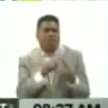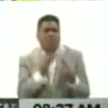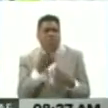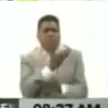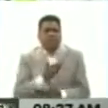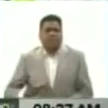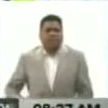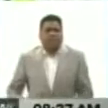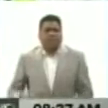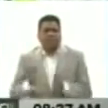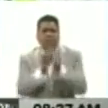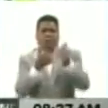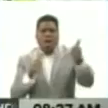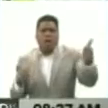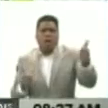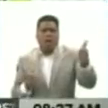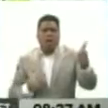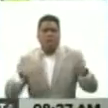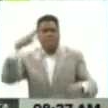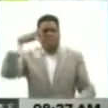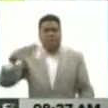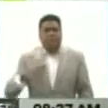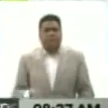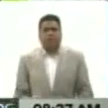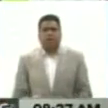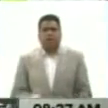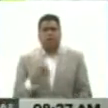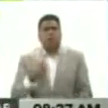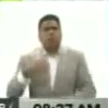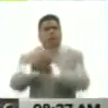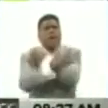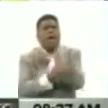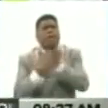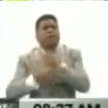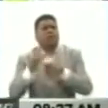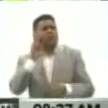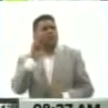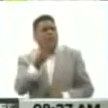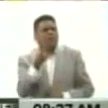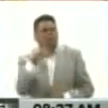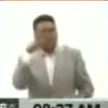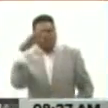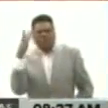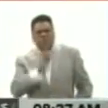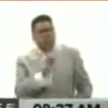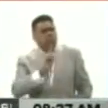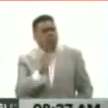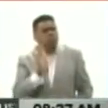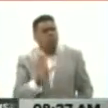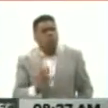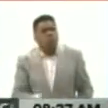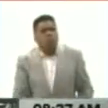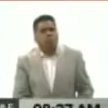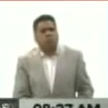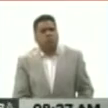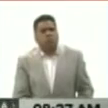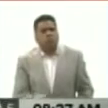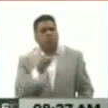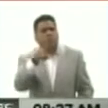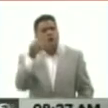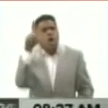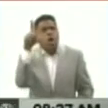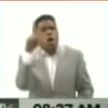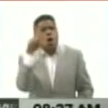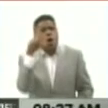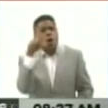Y yo creo que no debe ser así. Como le dijo, mire, comandante, ¿cómo usted agarra a ese muchacho? No tengo que estar sucediendo, le dijo. Ese muchacho es el